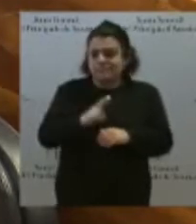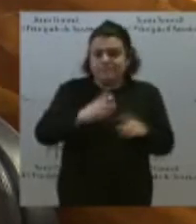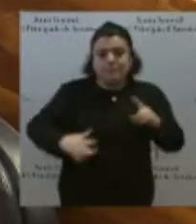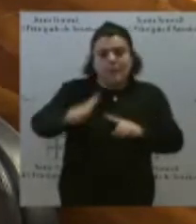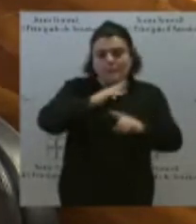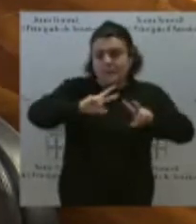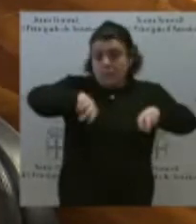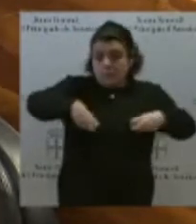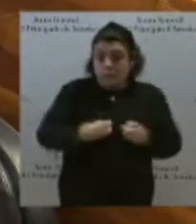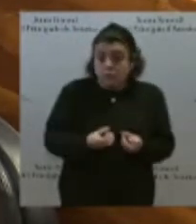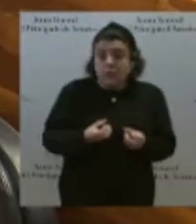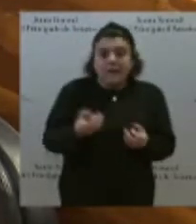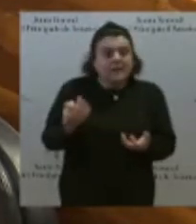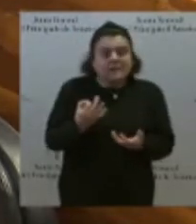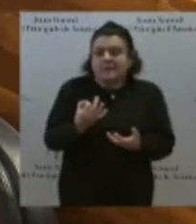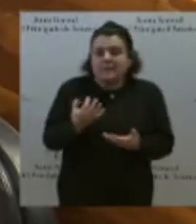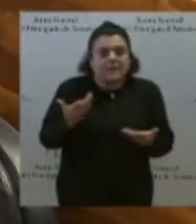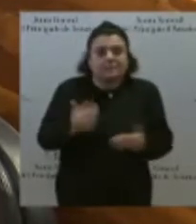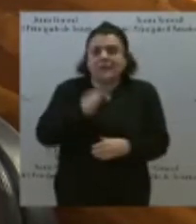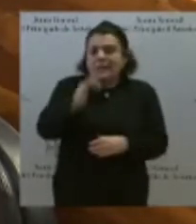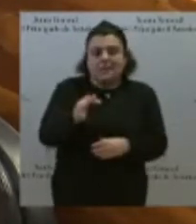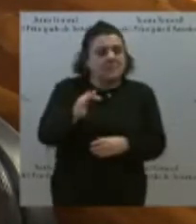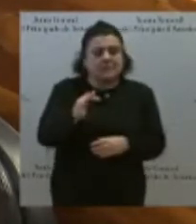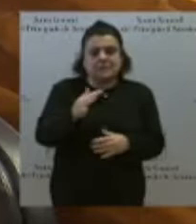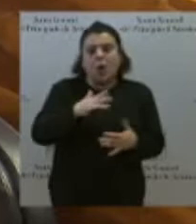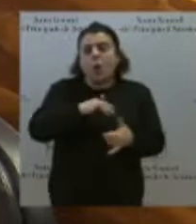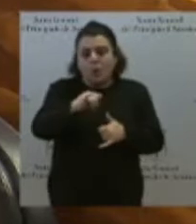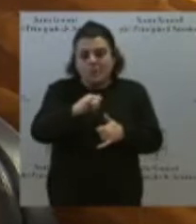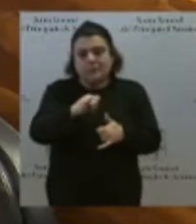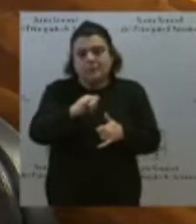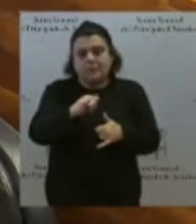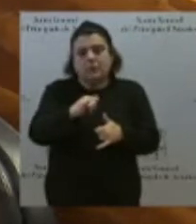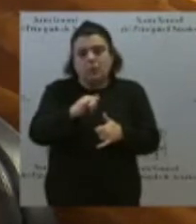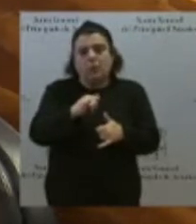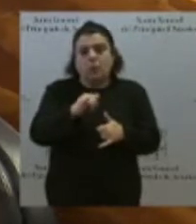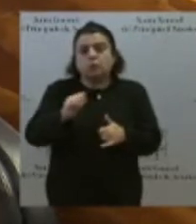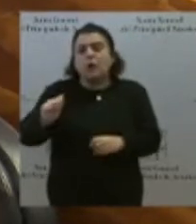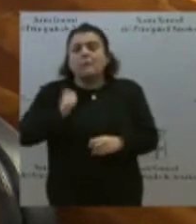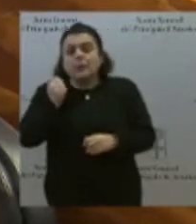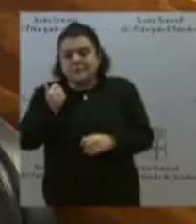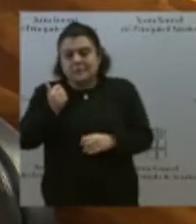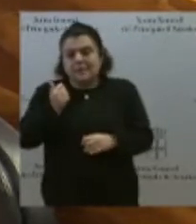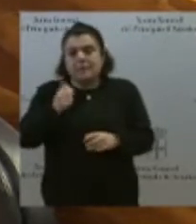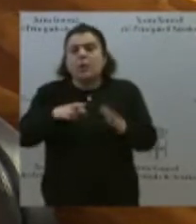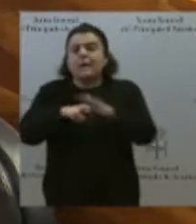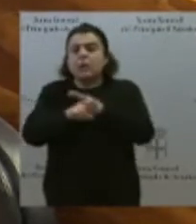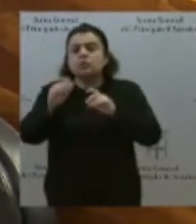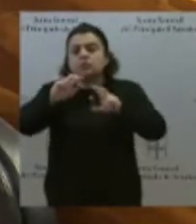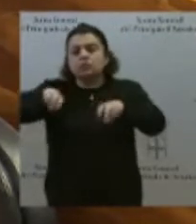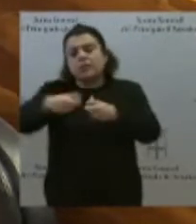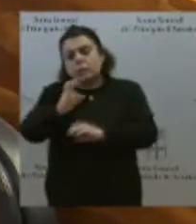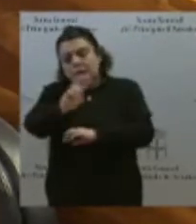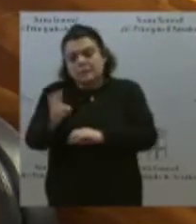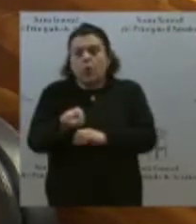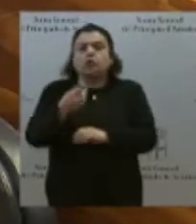como no puede ser de otra manera, con la explotación de otros recursos naturales y con el desarrollo de otras actividades que